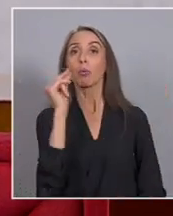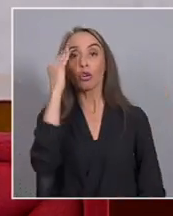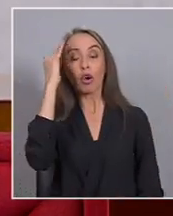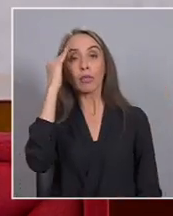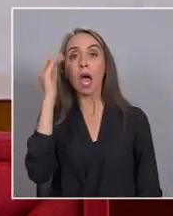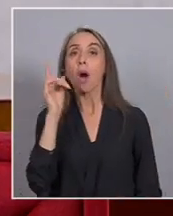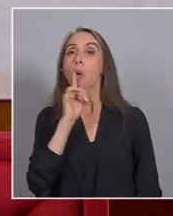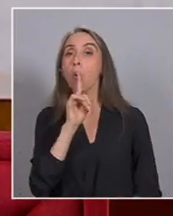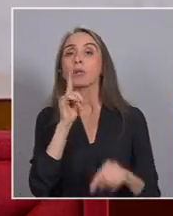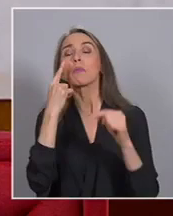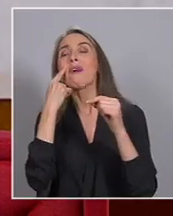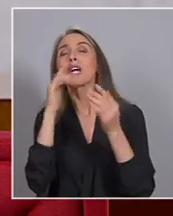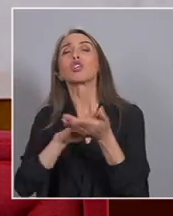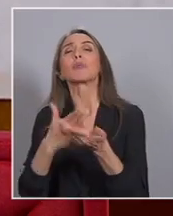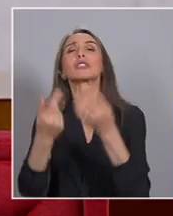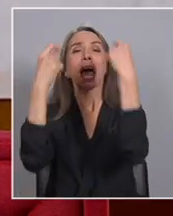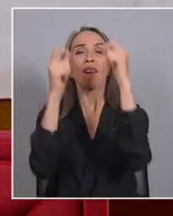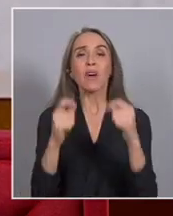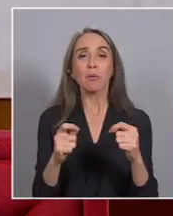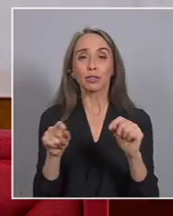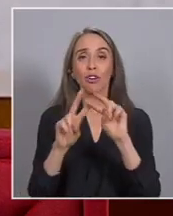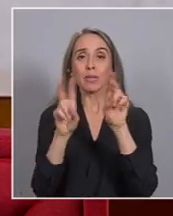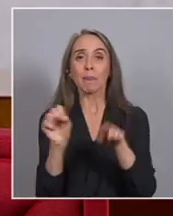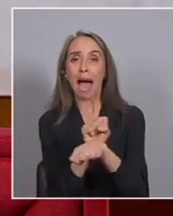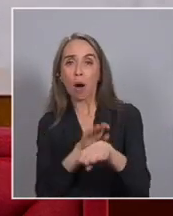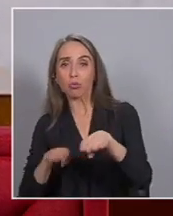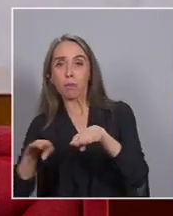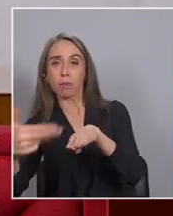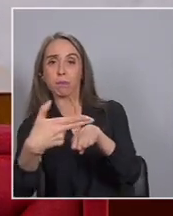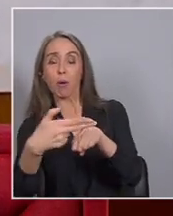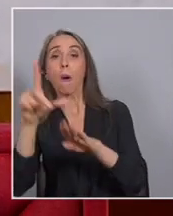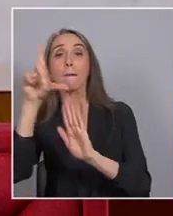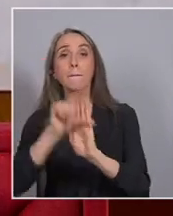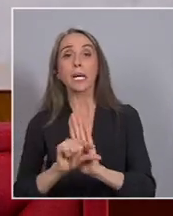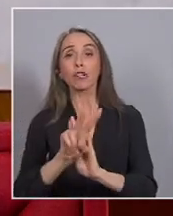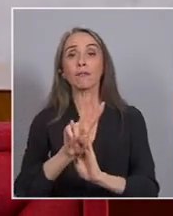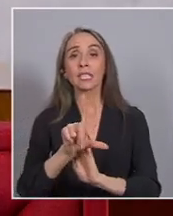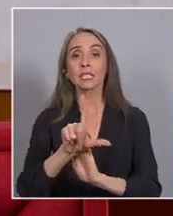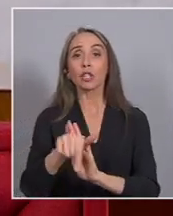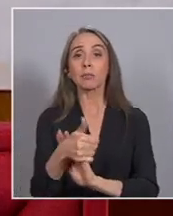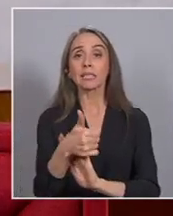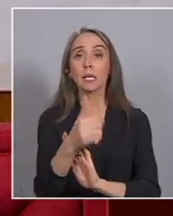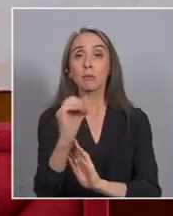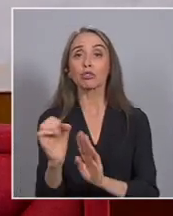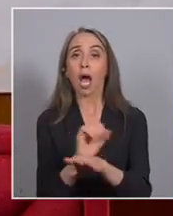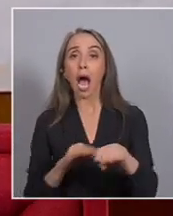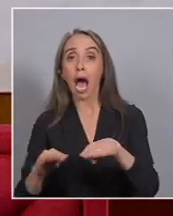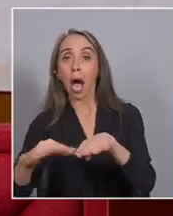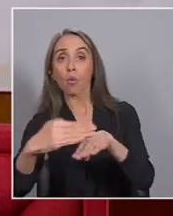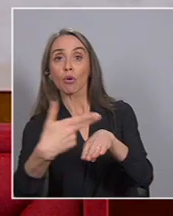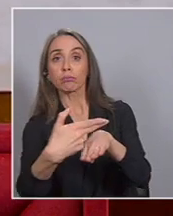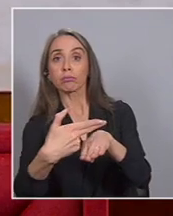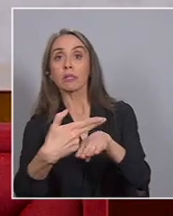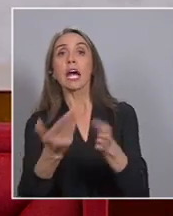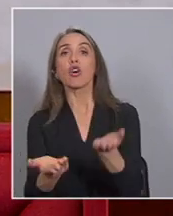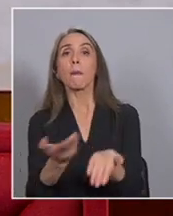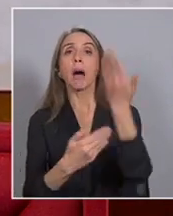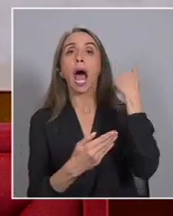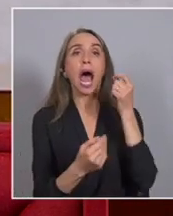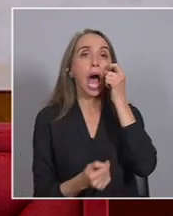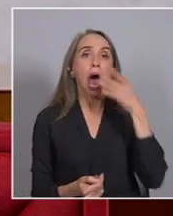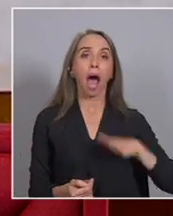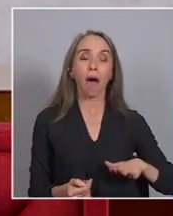tuvimos la última evaluación en esta materia que nos muestra una reducción del 27,6% de encerronas comparados con los meses de